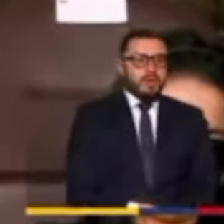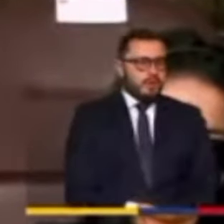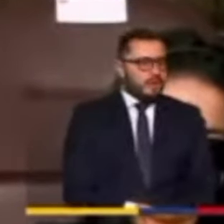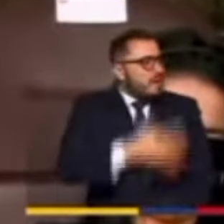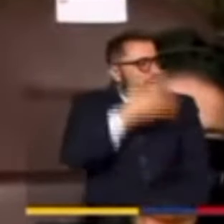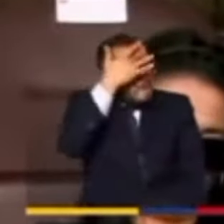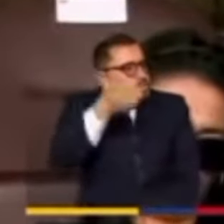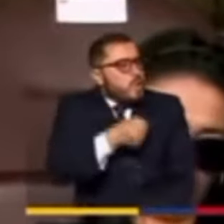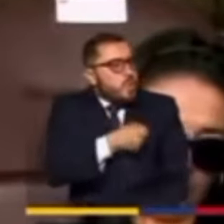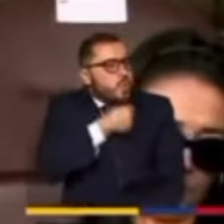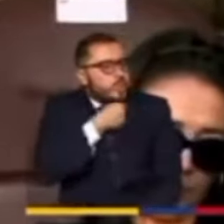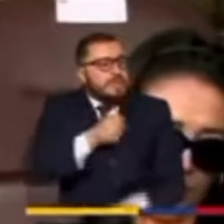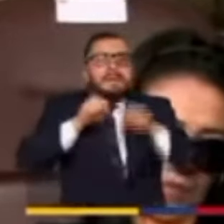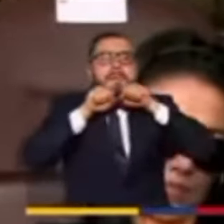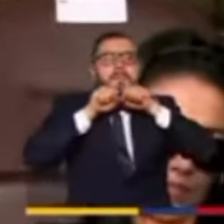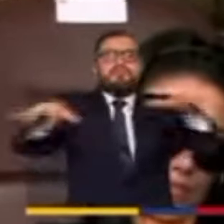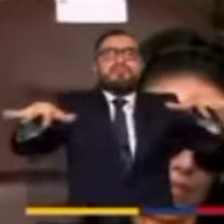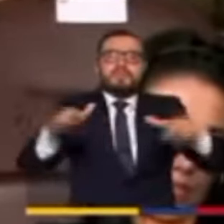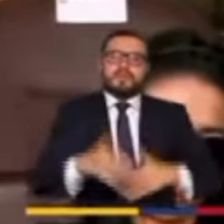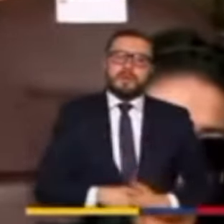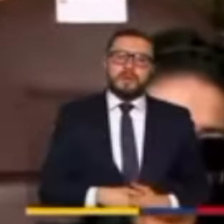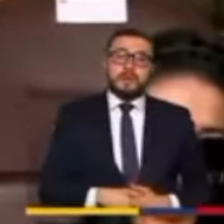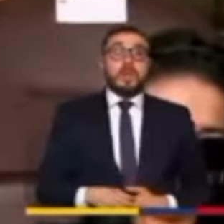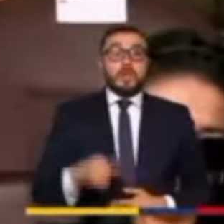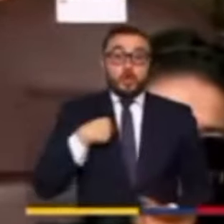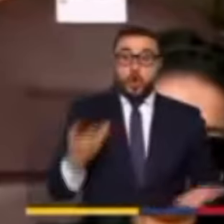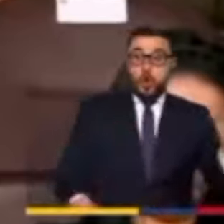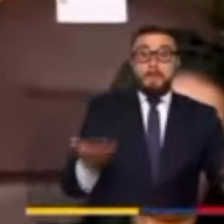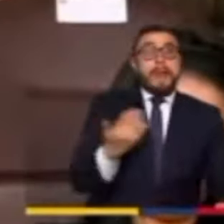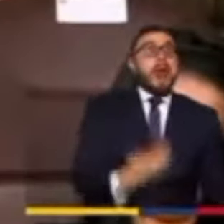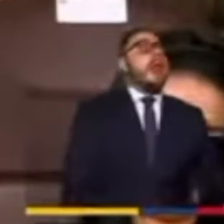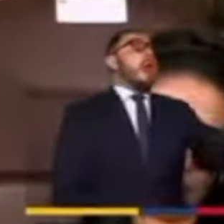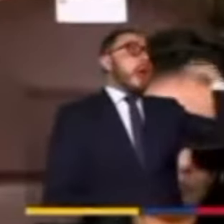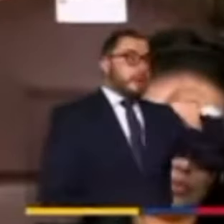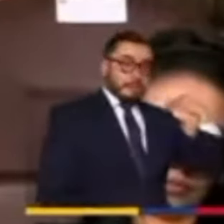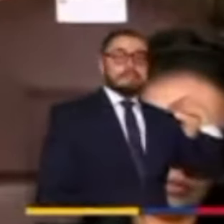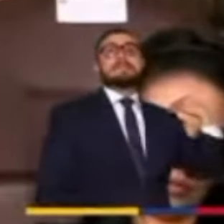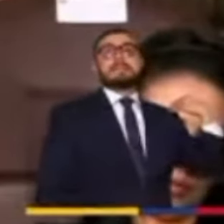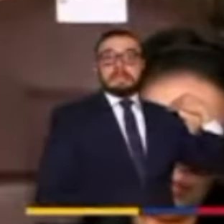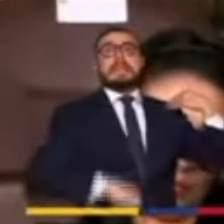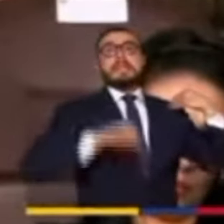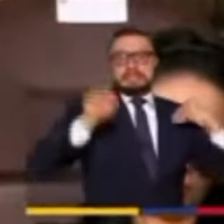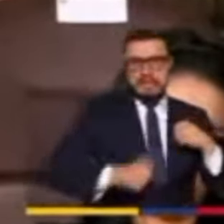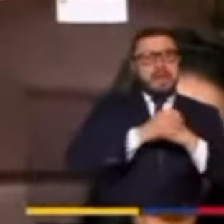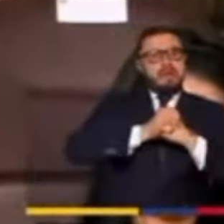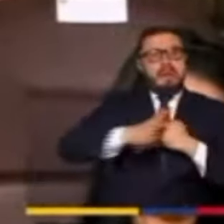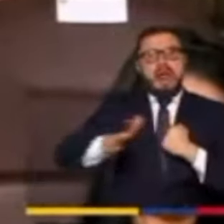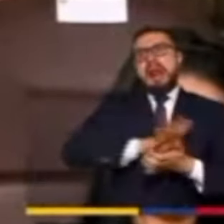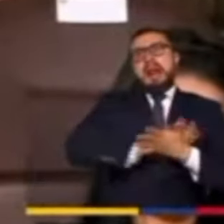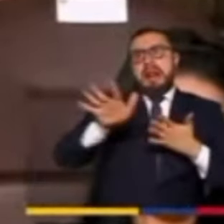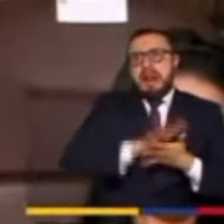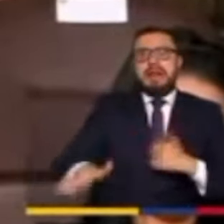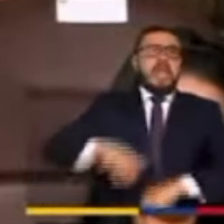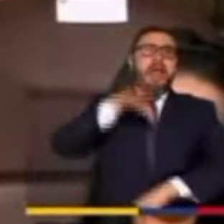Entonces, ¿de dónde sale esa noticia? Porque si yo comparo con la del pasado, pues había denunciantes, había confesos,